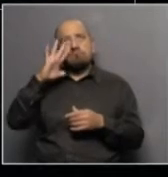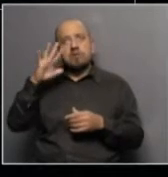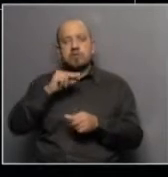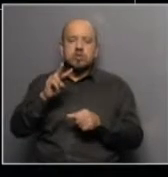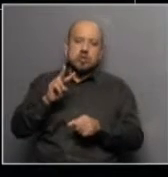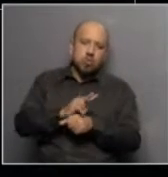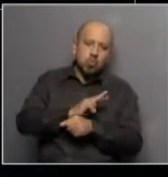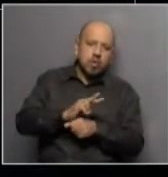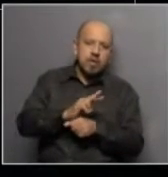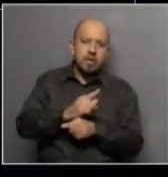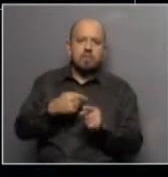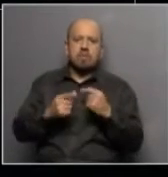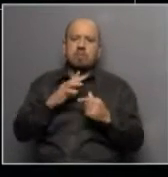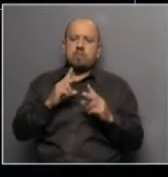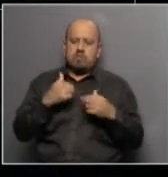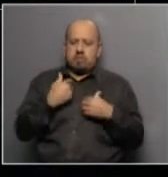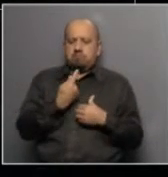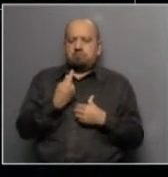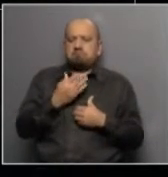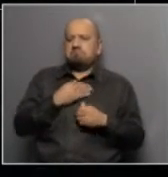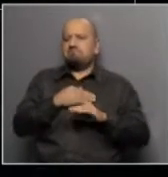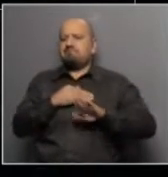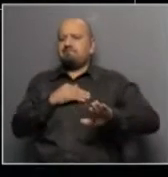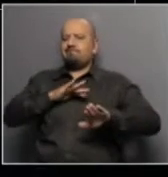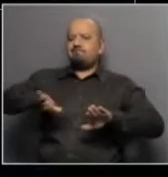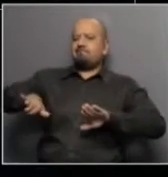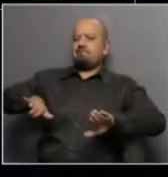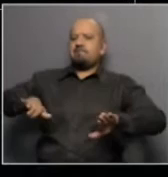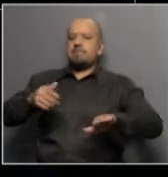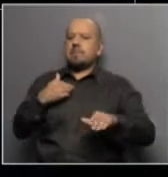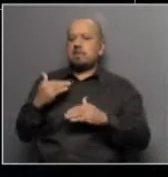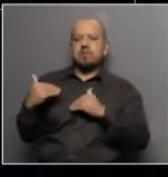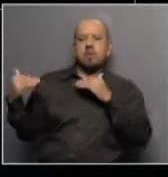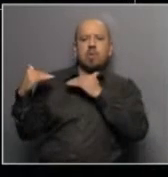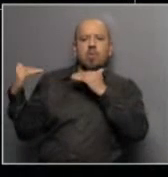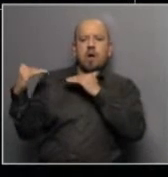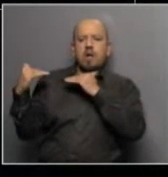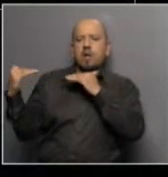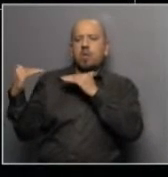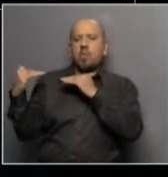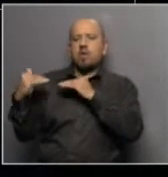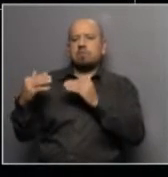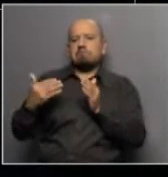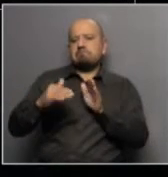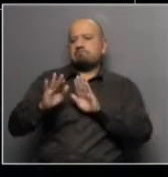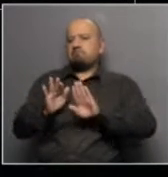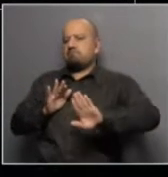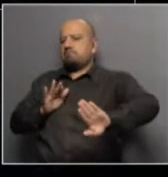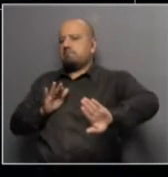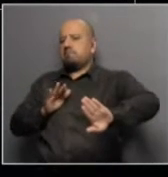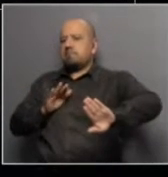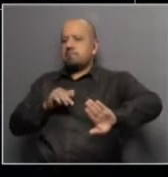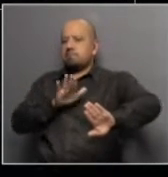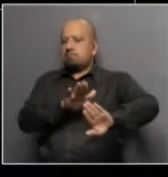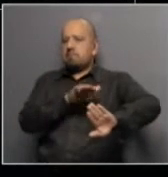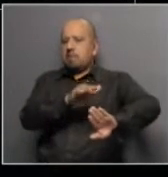puede haber un efecto de autosegregación, o sea, querer estar exclusivamente con tus pares y generar una especie de burbuja y que toda la gente que está a